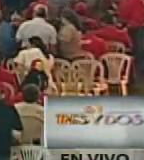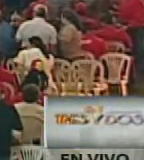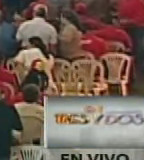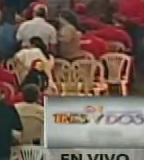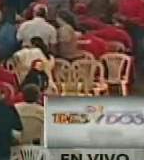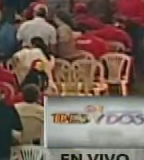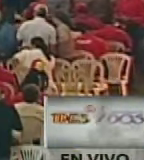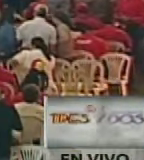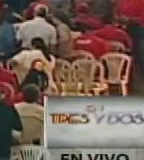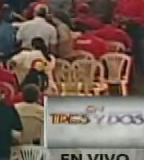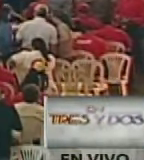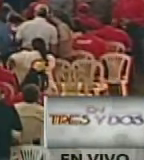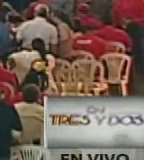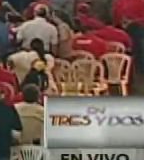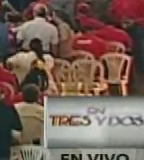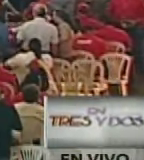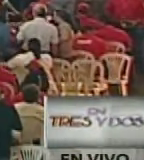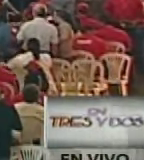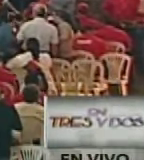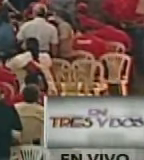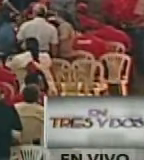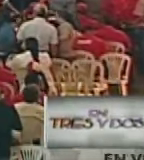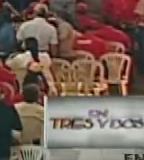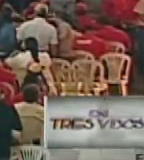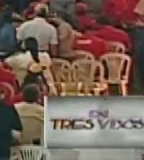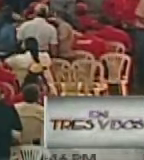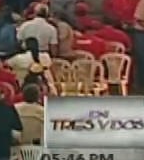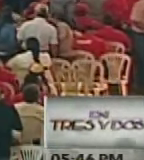tenemos nosotros es la de tratar de mantener...